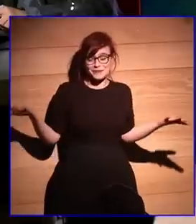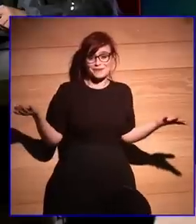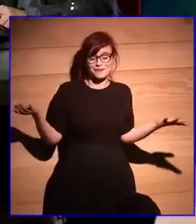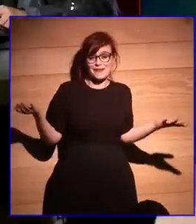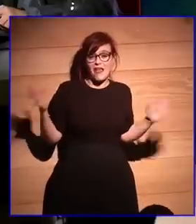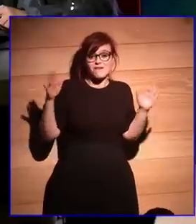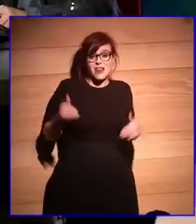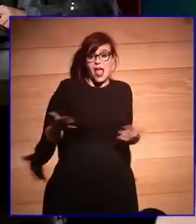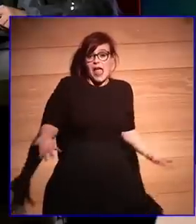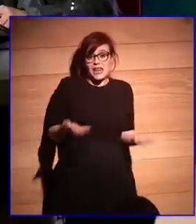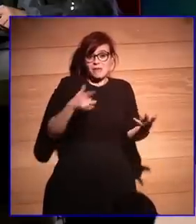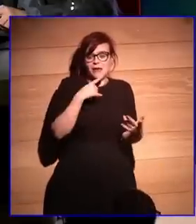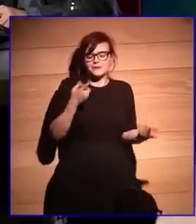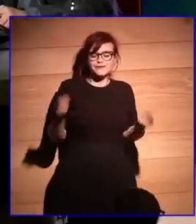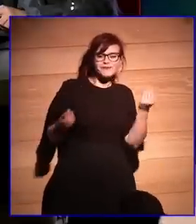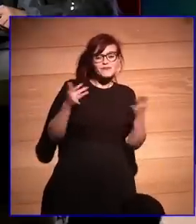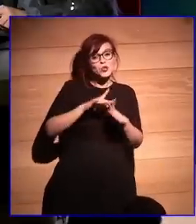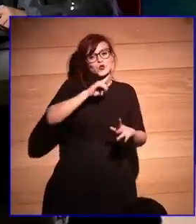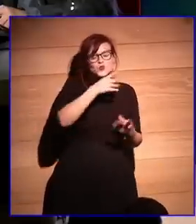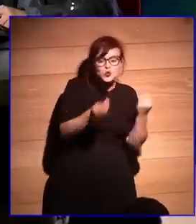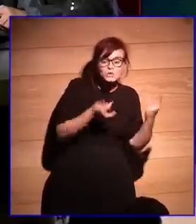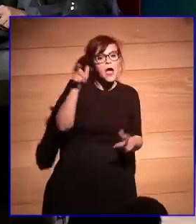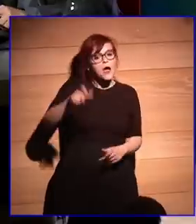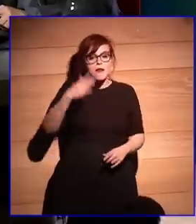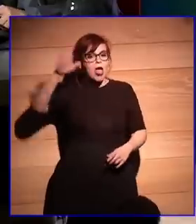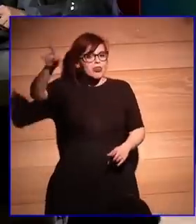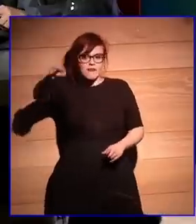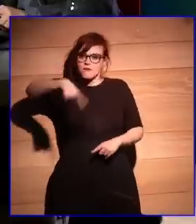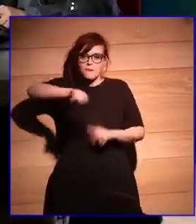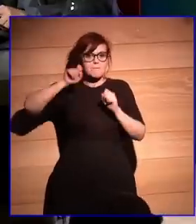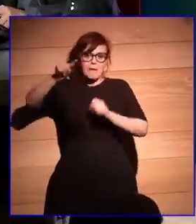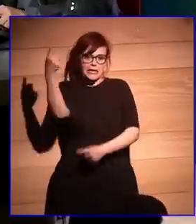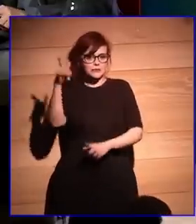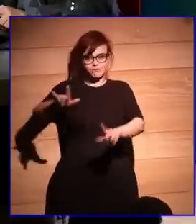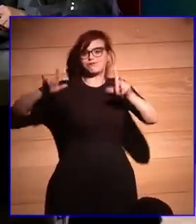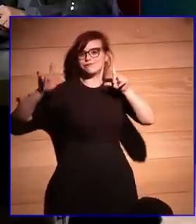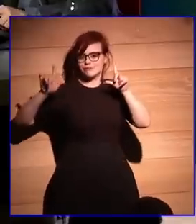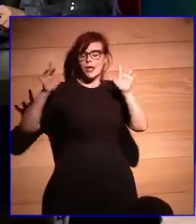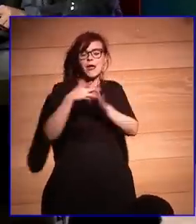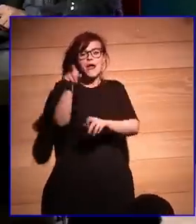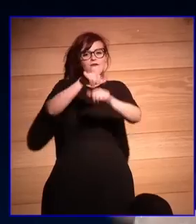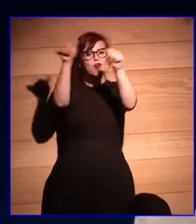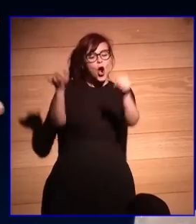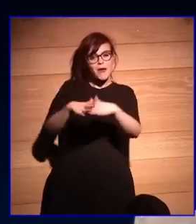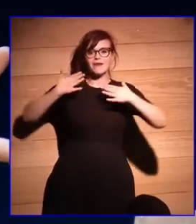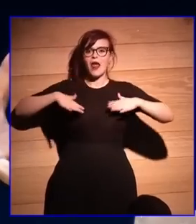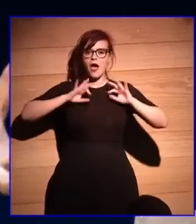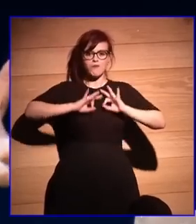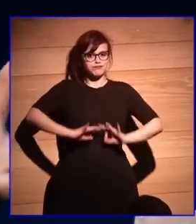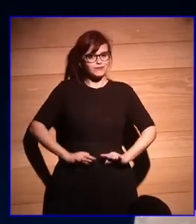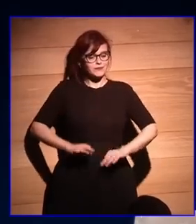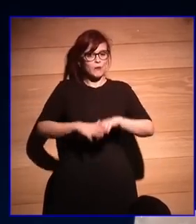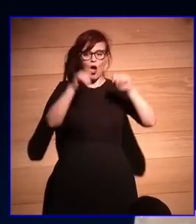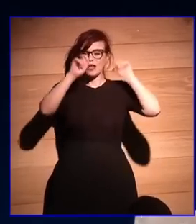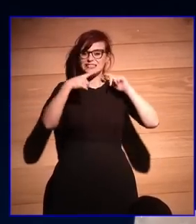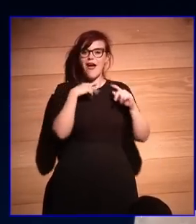acabó por desestimar la idea, porque él decía, es que no hay nada que supere a un nazi en la pantalla. Me imagino que también el aspecto, los trajes, la manera